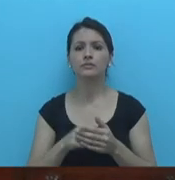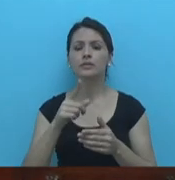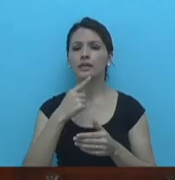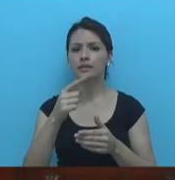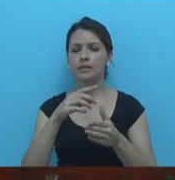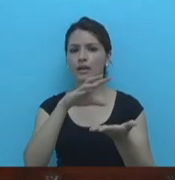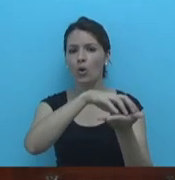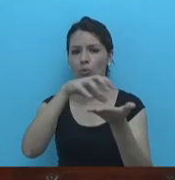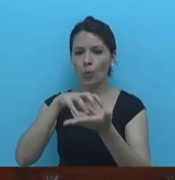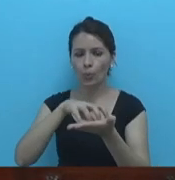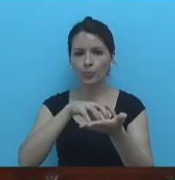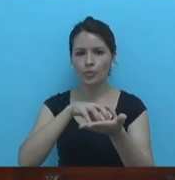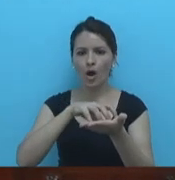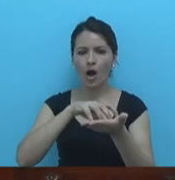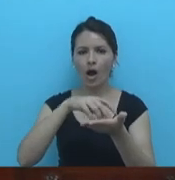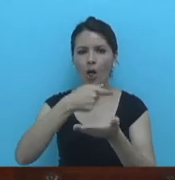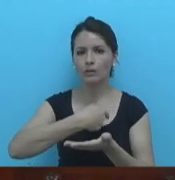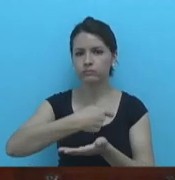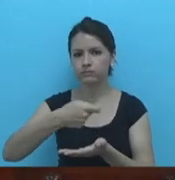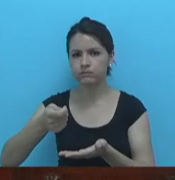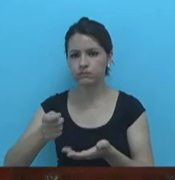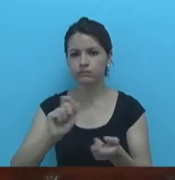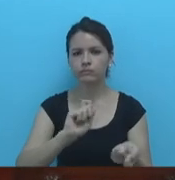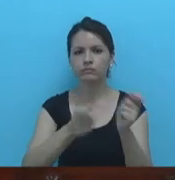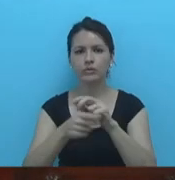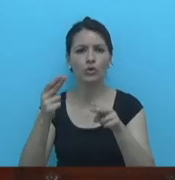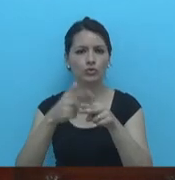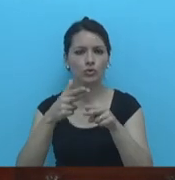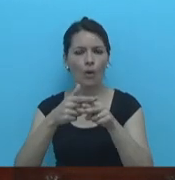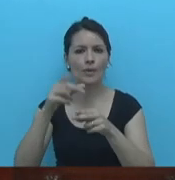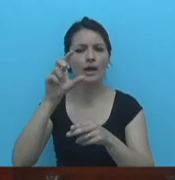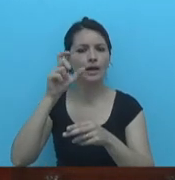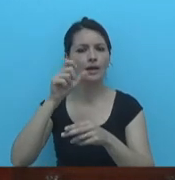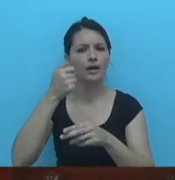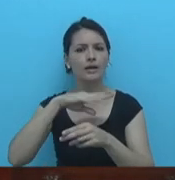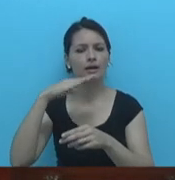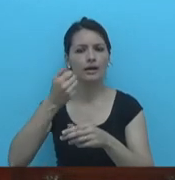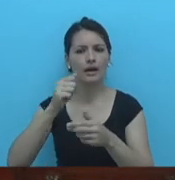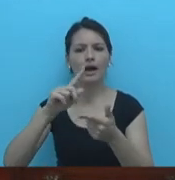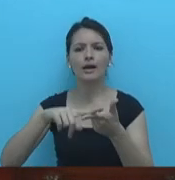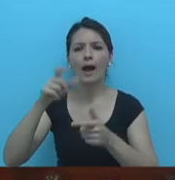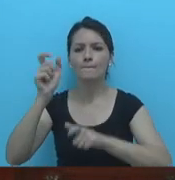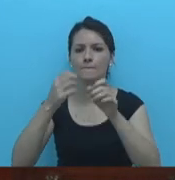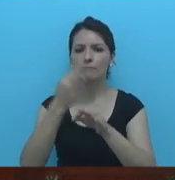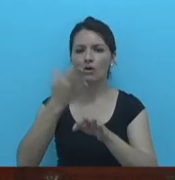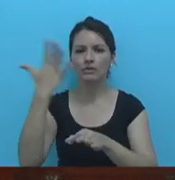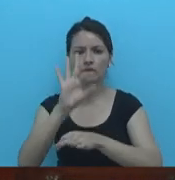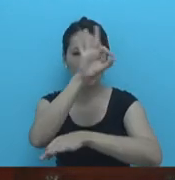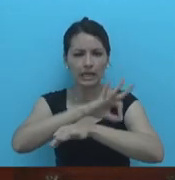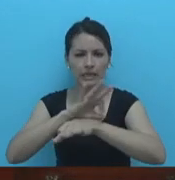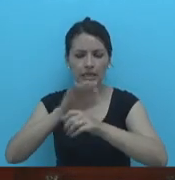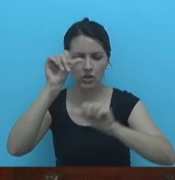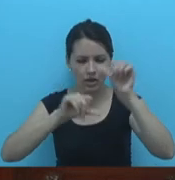de previsión social de los profesionales de la ingeniería de la provincia pasarán a denominarse Caja de Previsión Social para Profesionales Arquitectos,